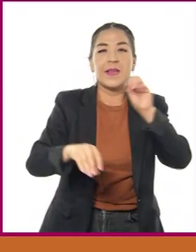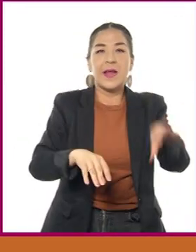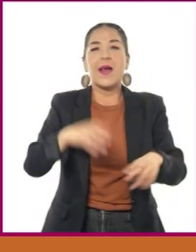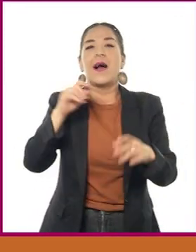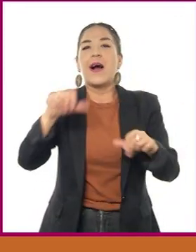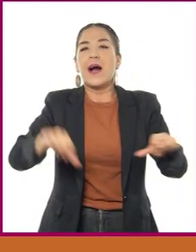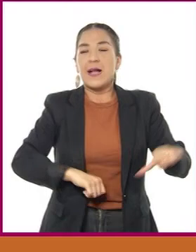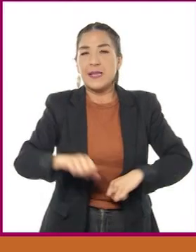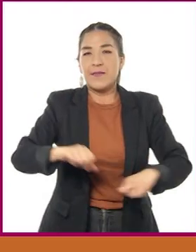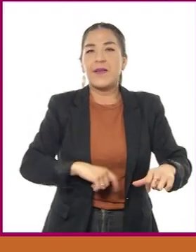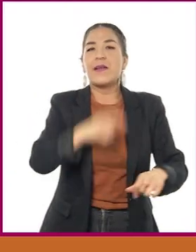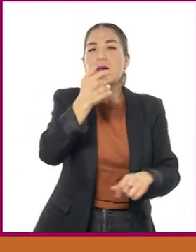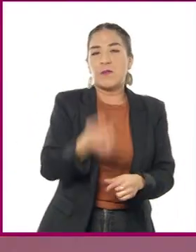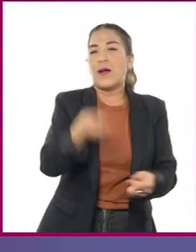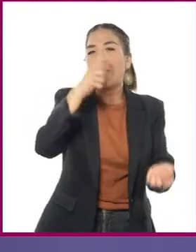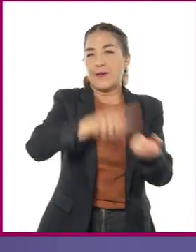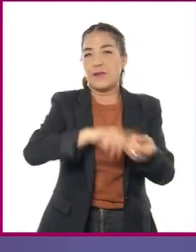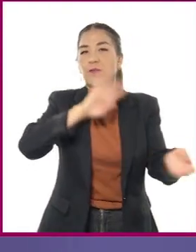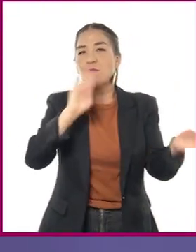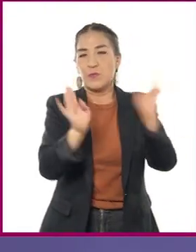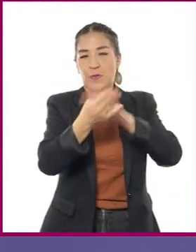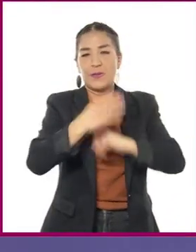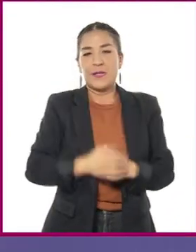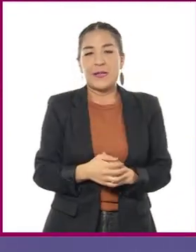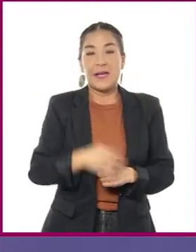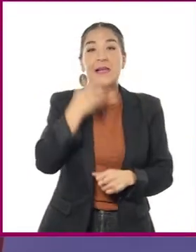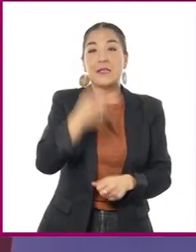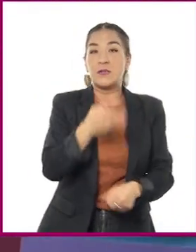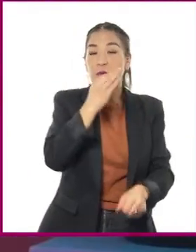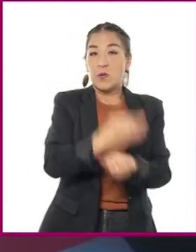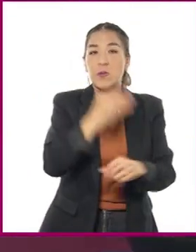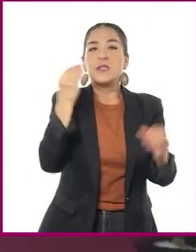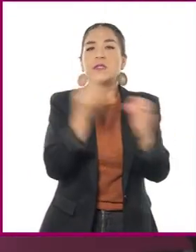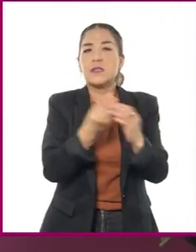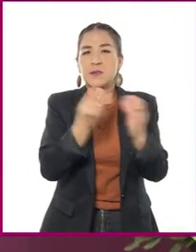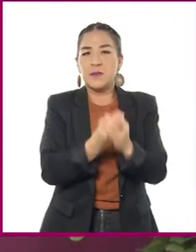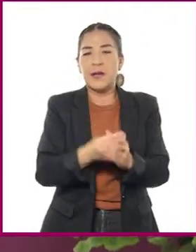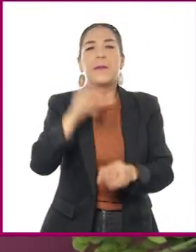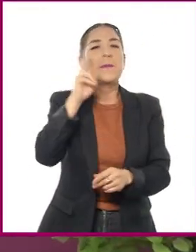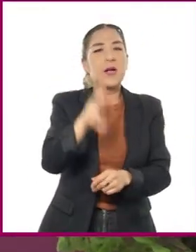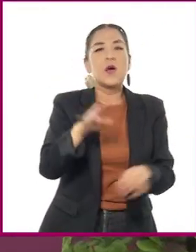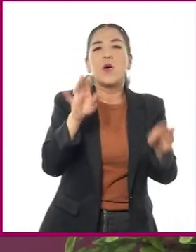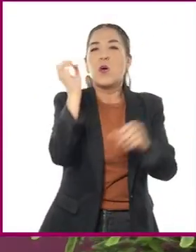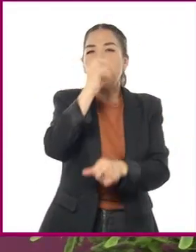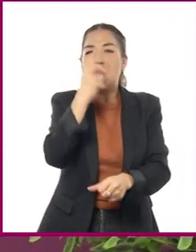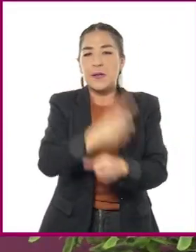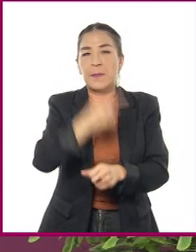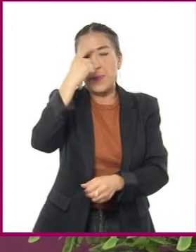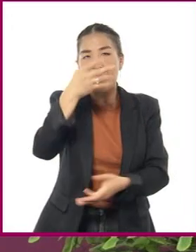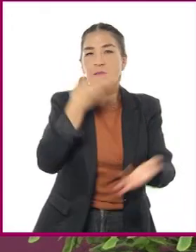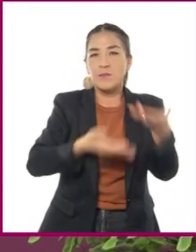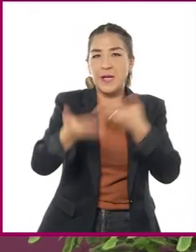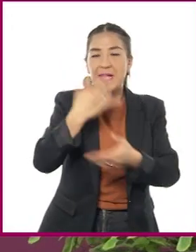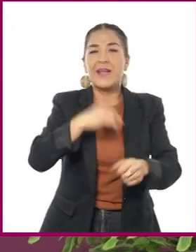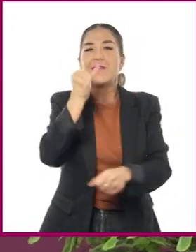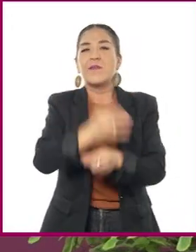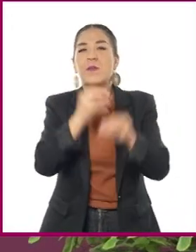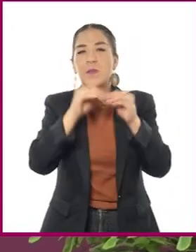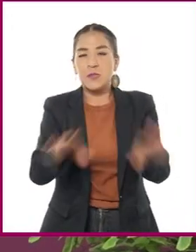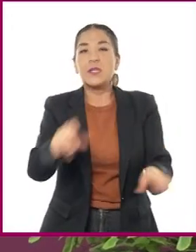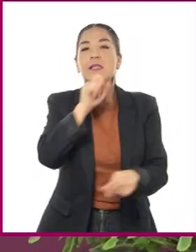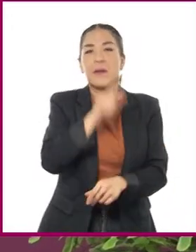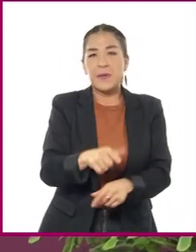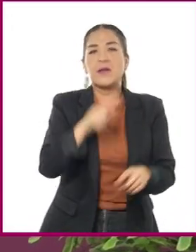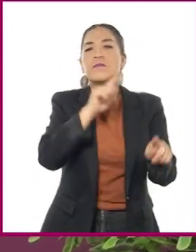actividades económicas en el mundo. Durante la sesión tendremos la oportunidad de compartir información y de